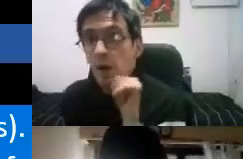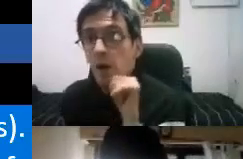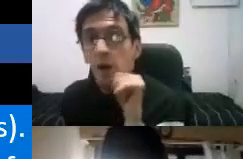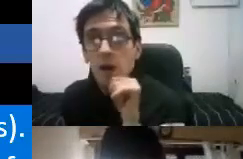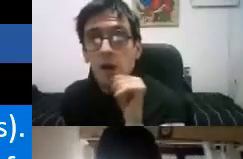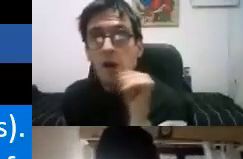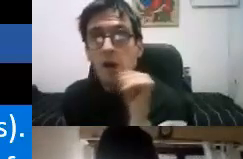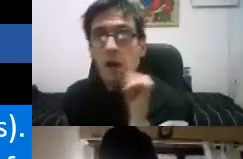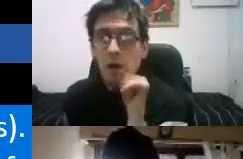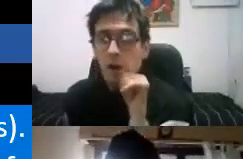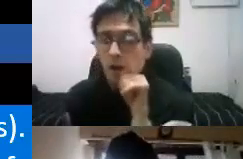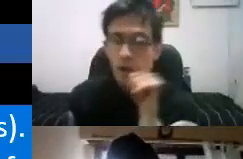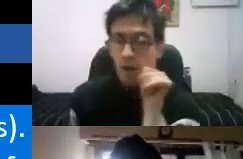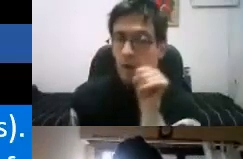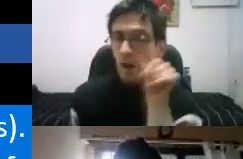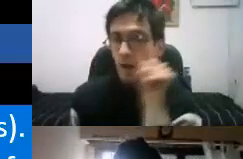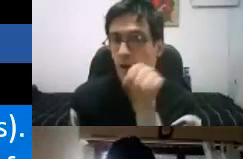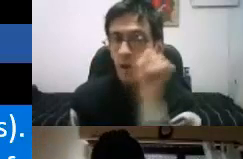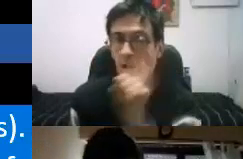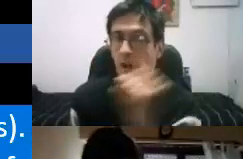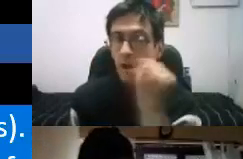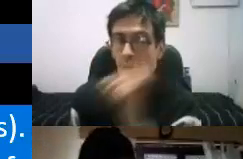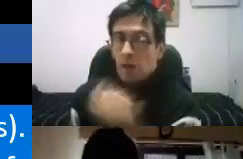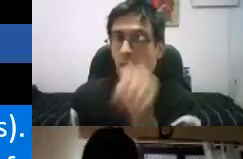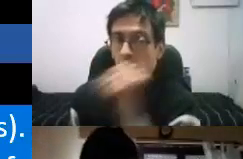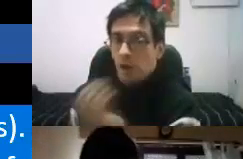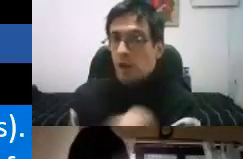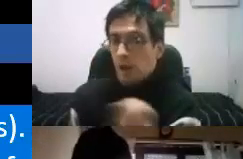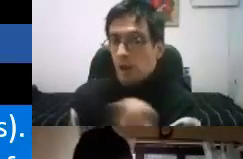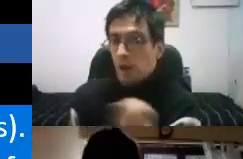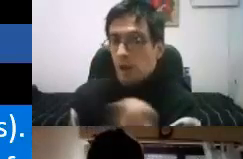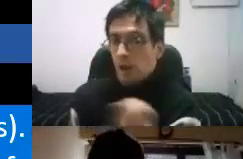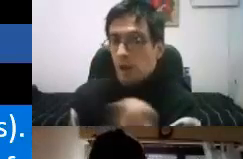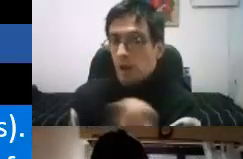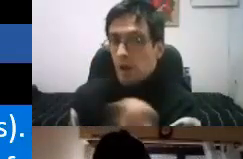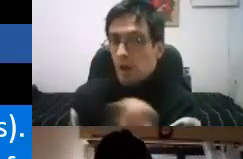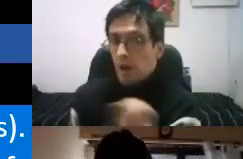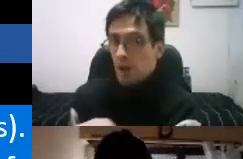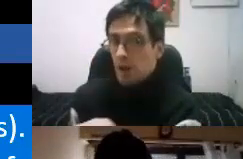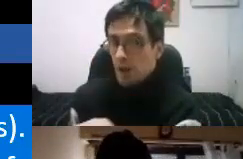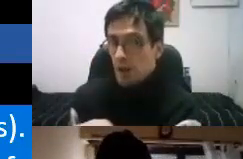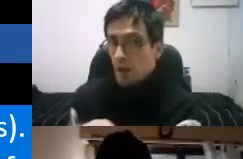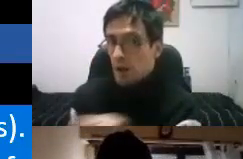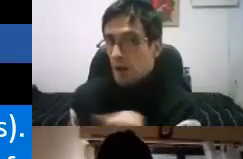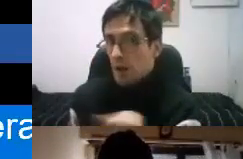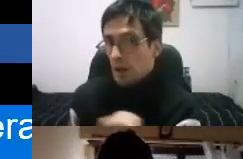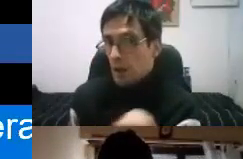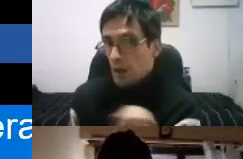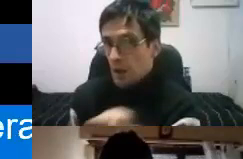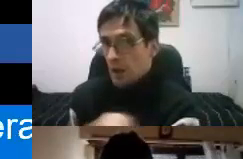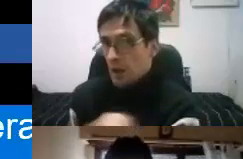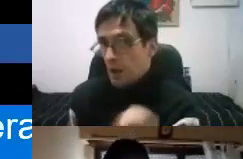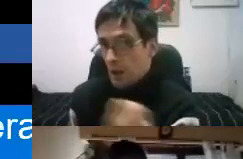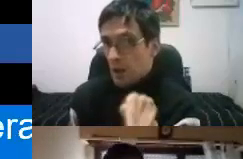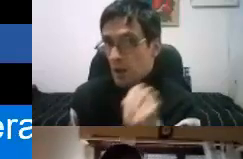necesariamente la justicia de la medida. Esto forma parte de la razonabilidad jurídica. Tenemos